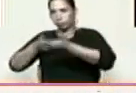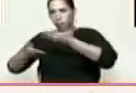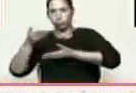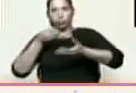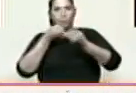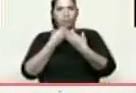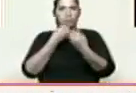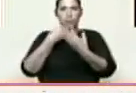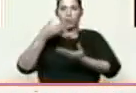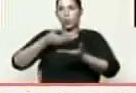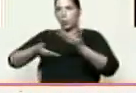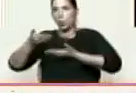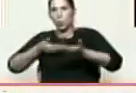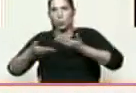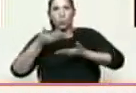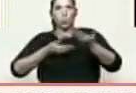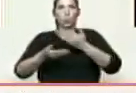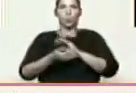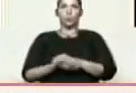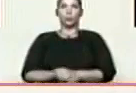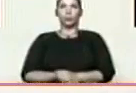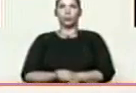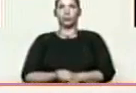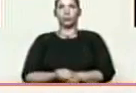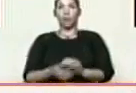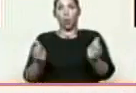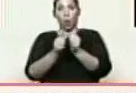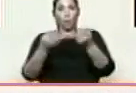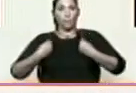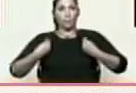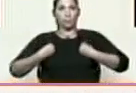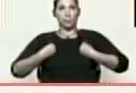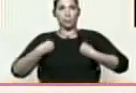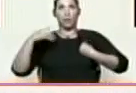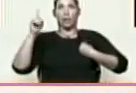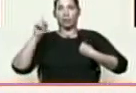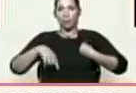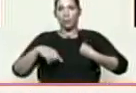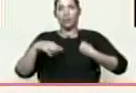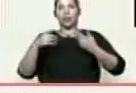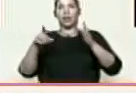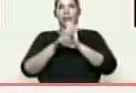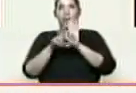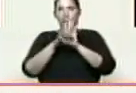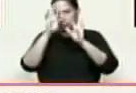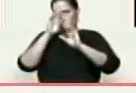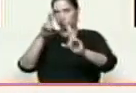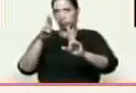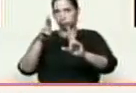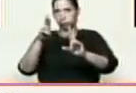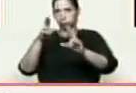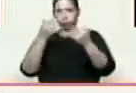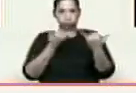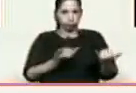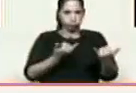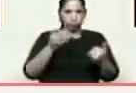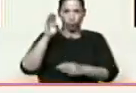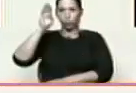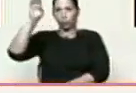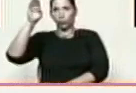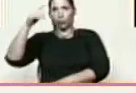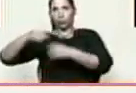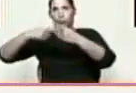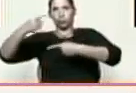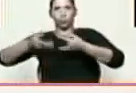la integridad territorial, la conveniencia, la convivencia y el imperio de la ley para las presentes y futuras generaciones, inspirados en el